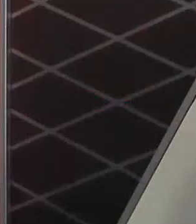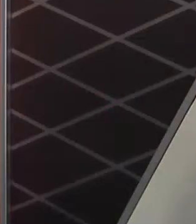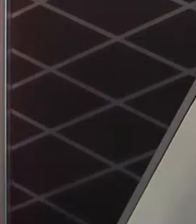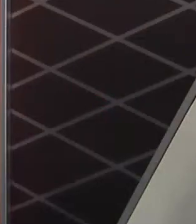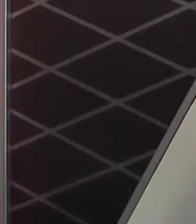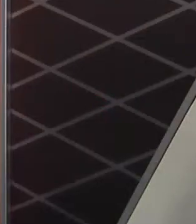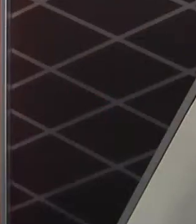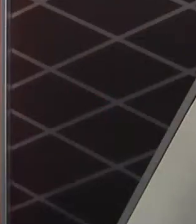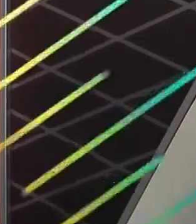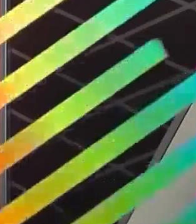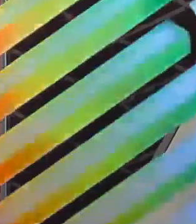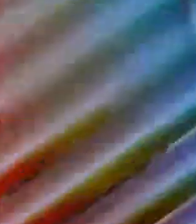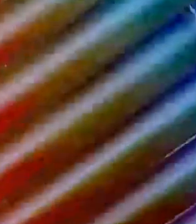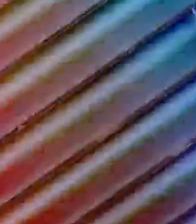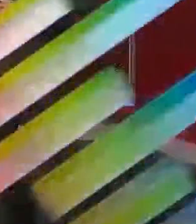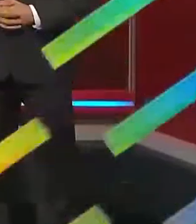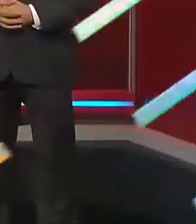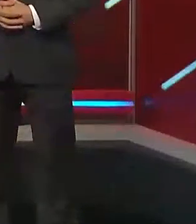Mapuche.